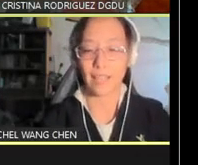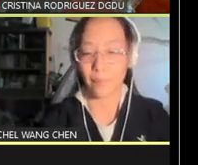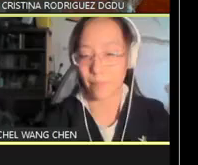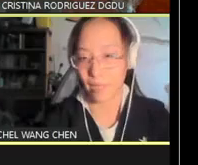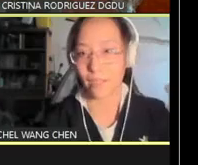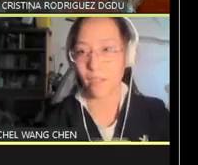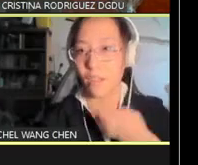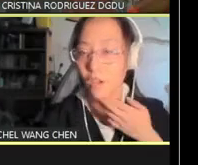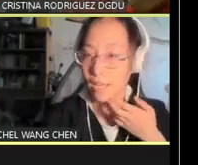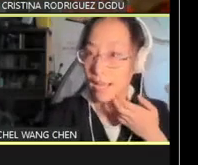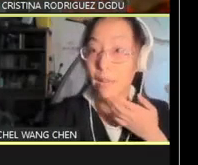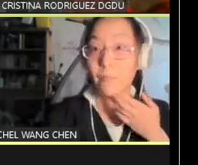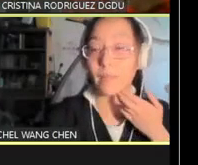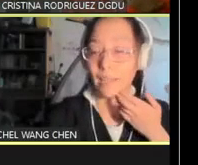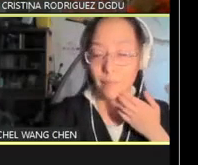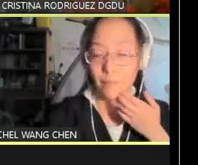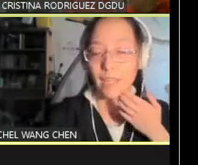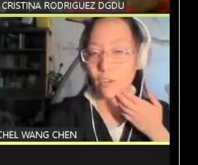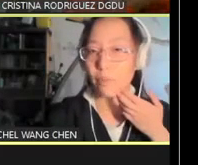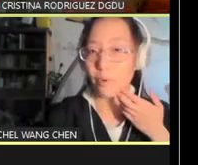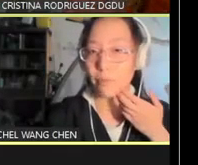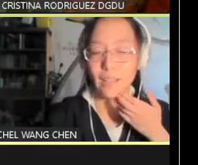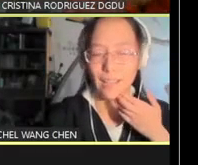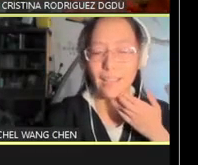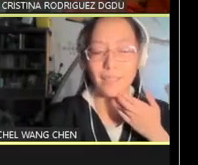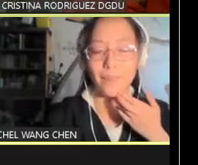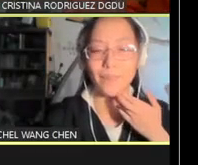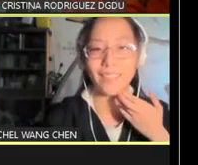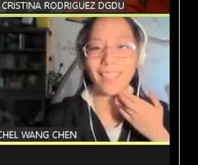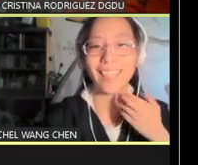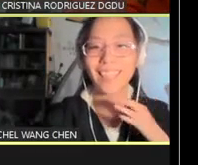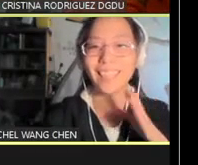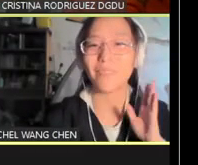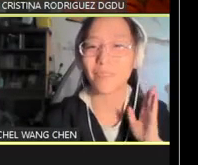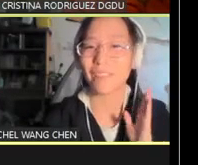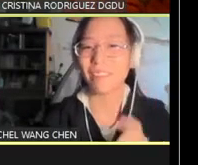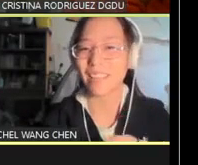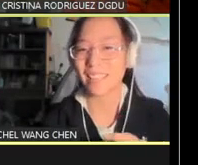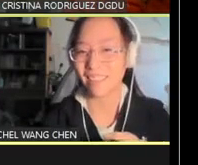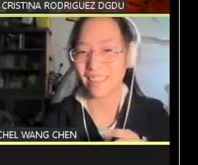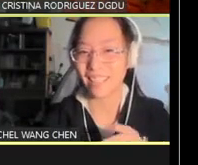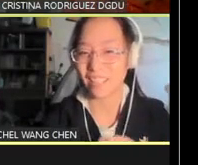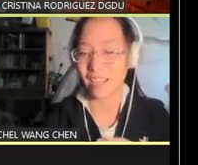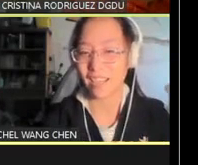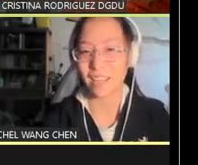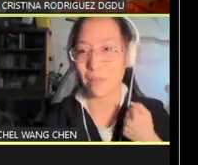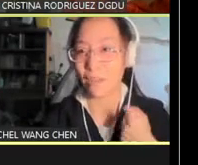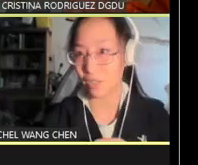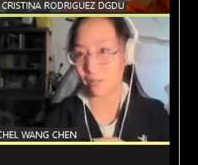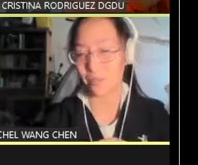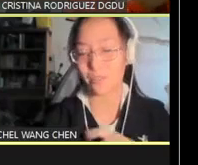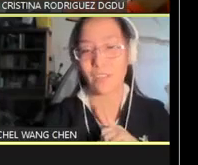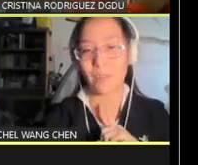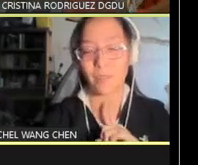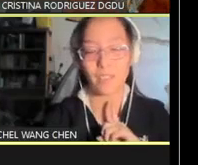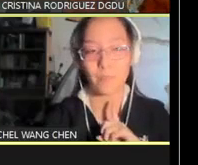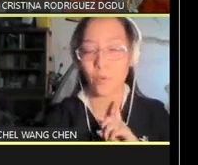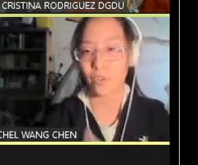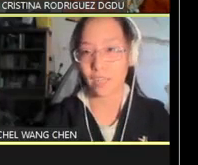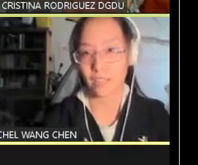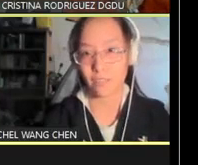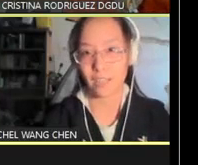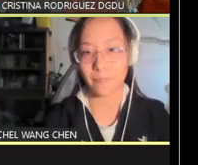caminar tan bien al caminar o al mover, así. Y puede haber una instabilidad articular leve o incluso